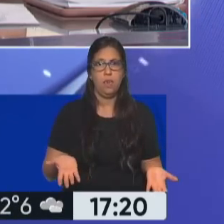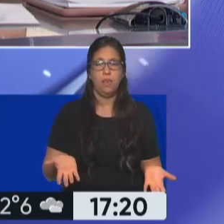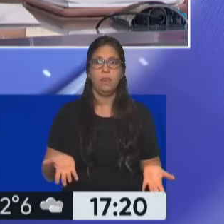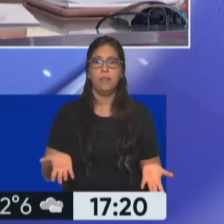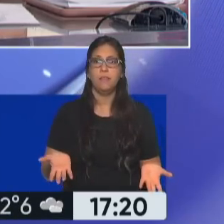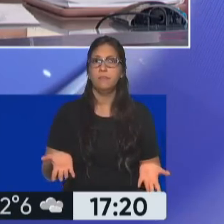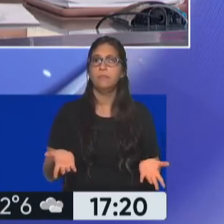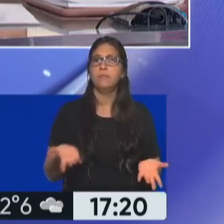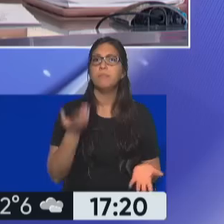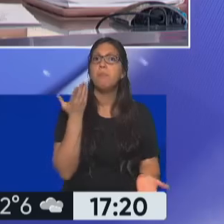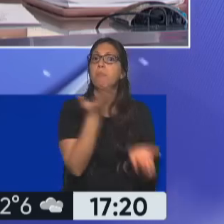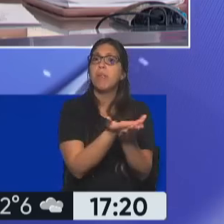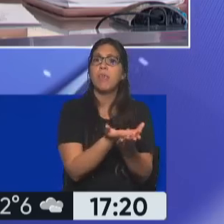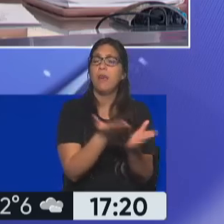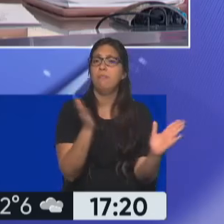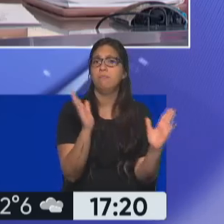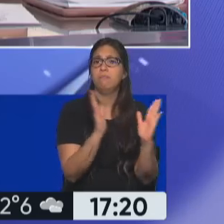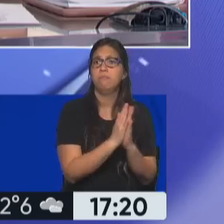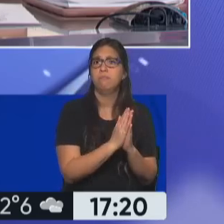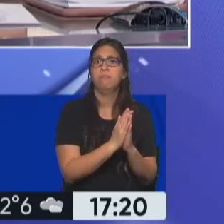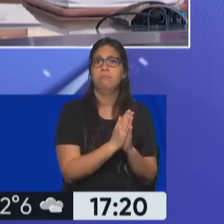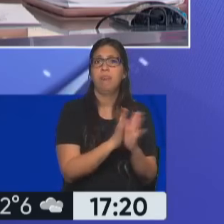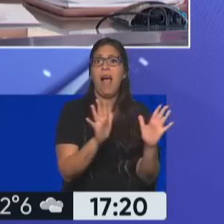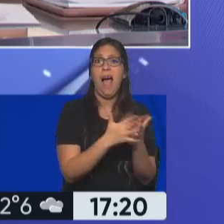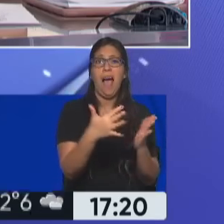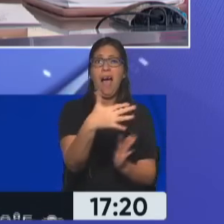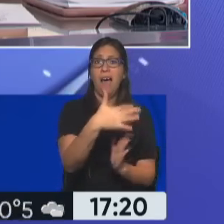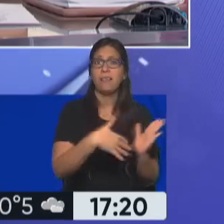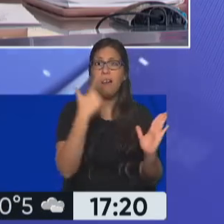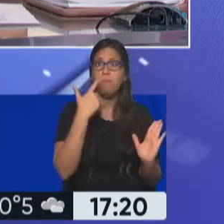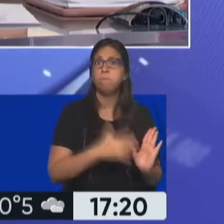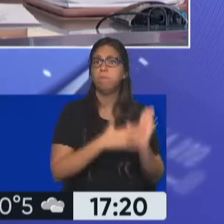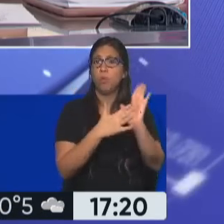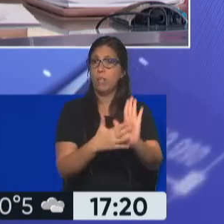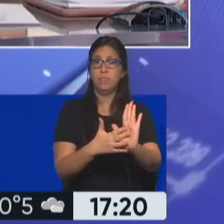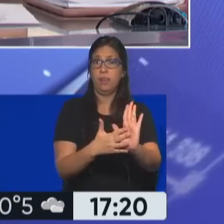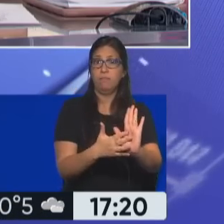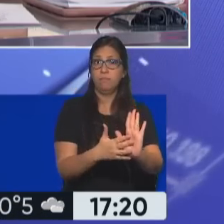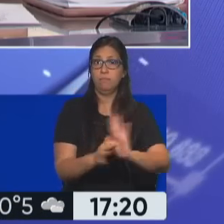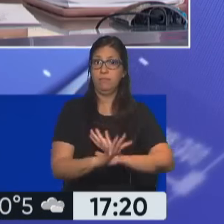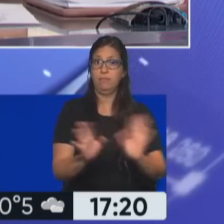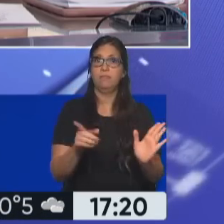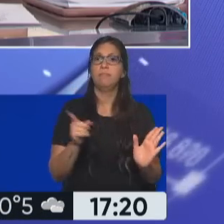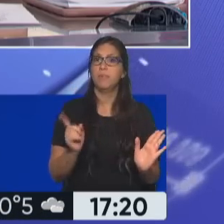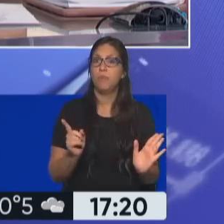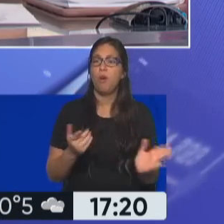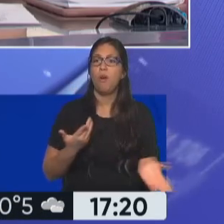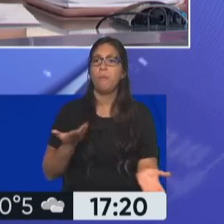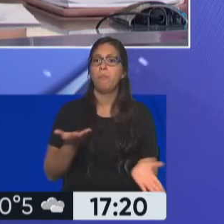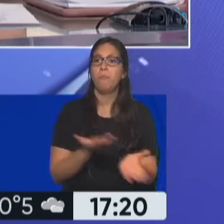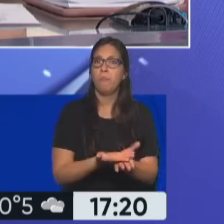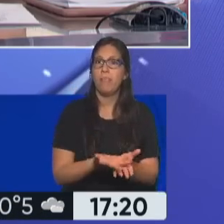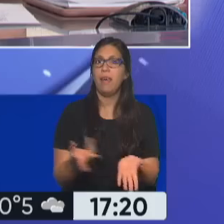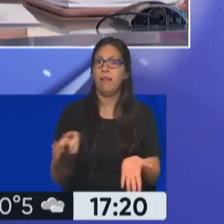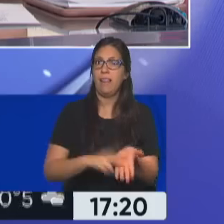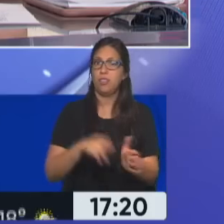viene haciendo, pidiéndole nuevamente el tema de las actas, que es el foco central, y bueno, con este pedido de que se vuelvan, que se